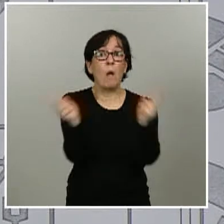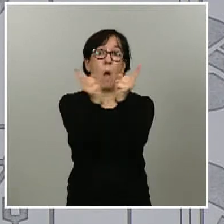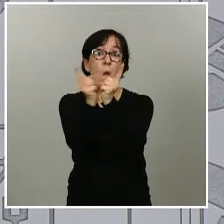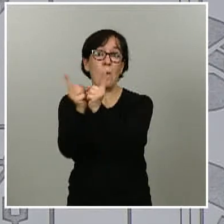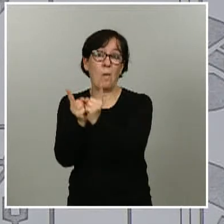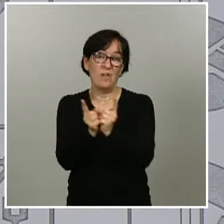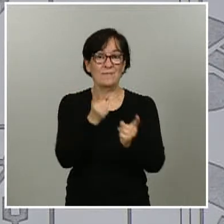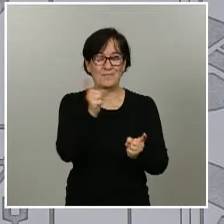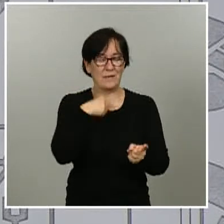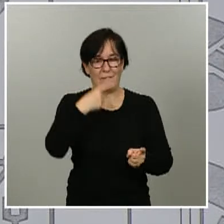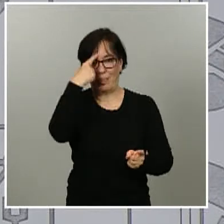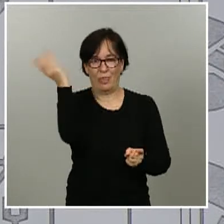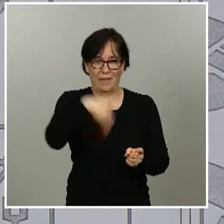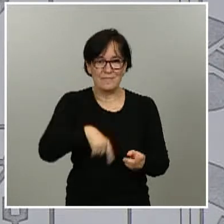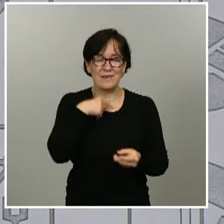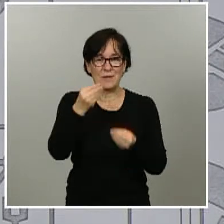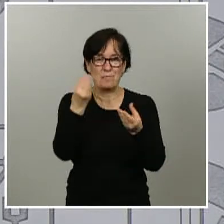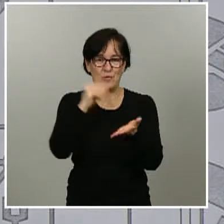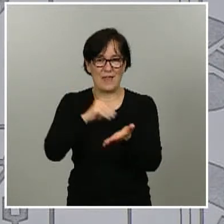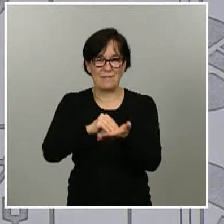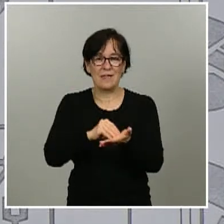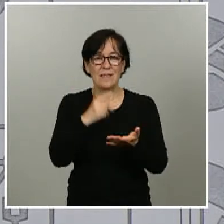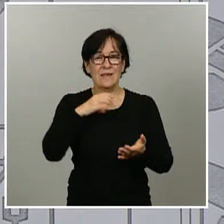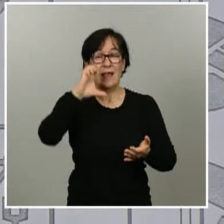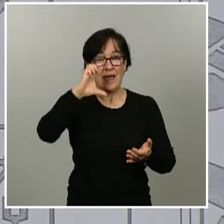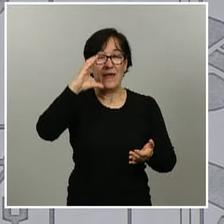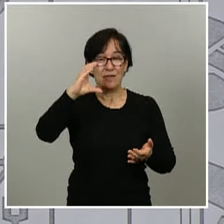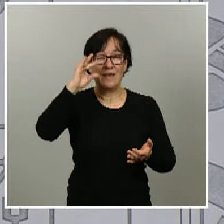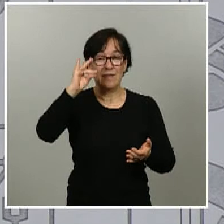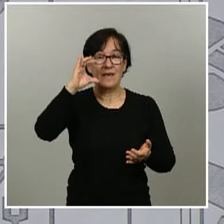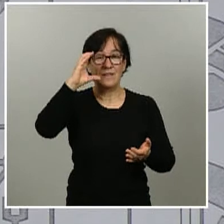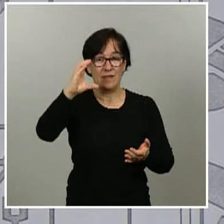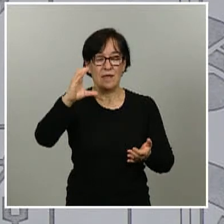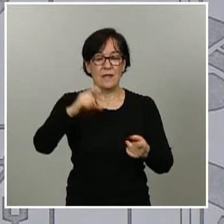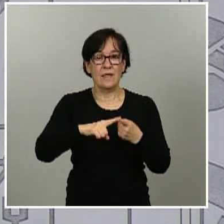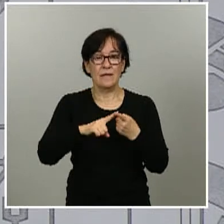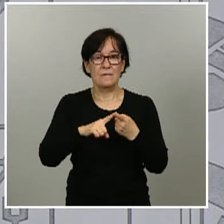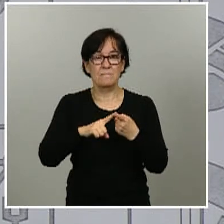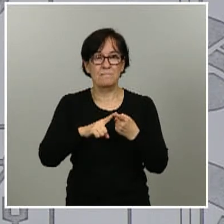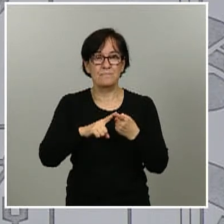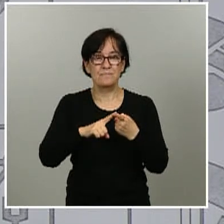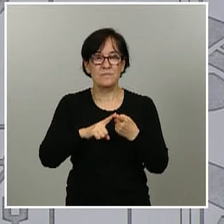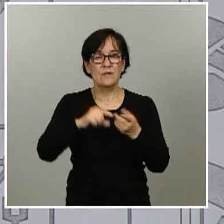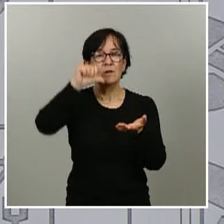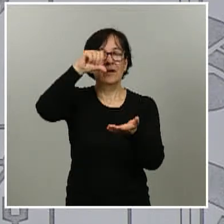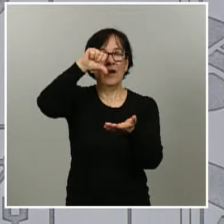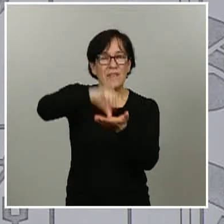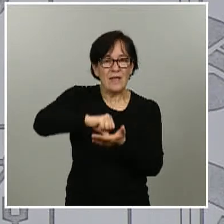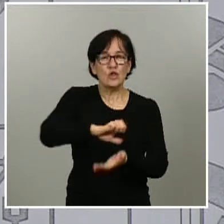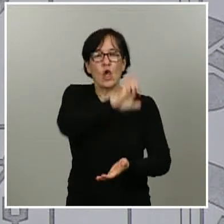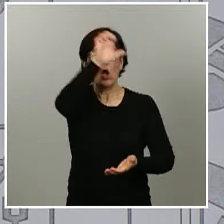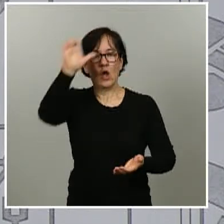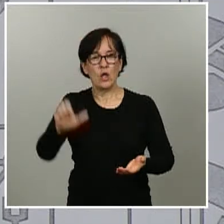nos damos cuenta muchas veces. El ECDC es el Centro Europeo de Control